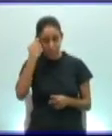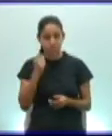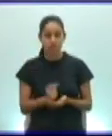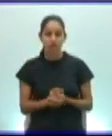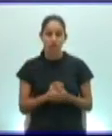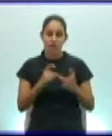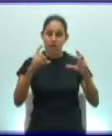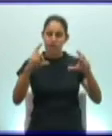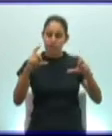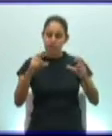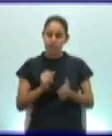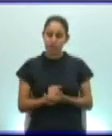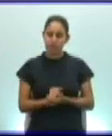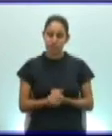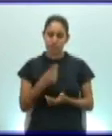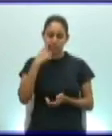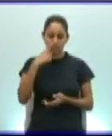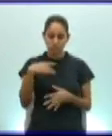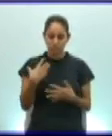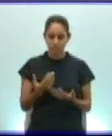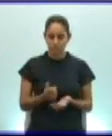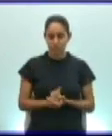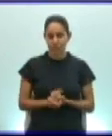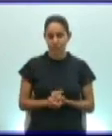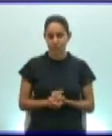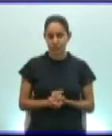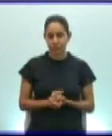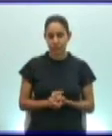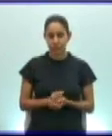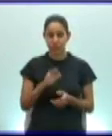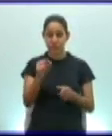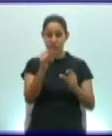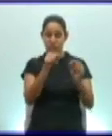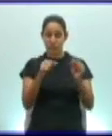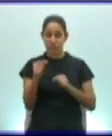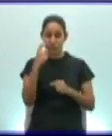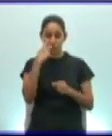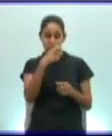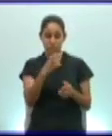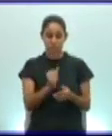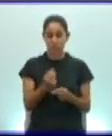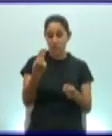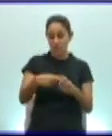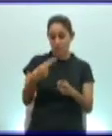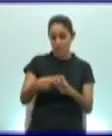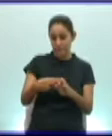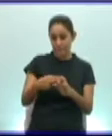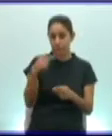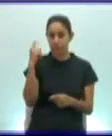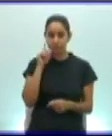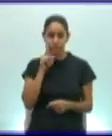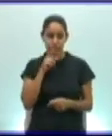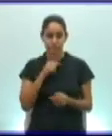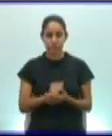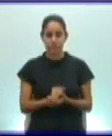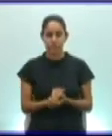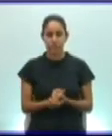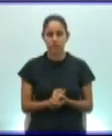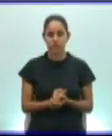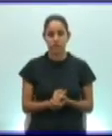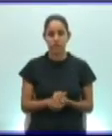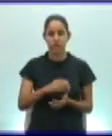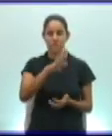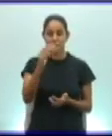esto nos ilustra. Ahí estamos hablando y observen ya los detalles, mírenlos aquí, estamos hablando de la bahía de Cochino, en la provincia de